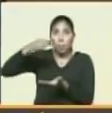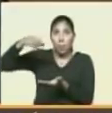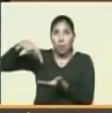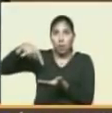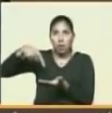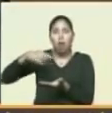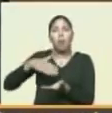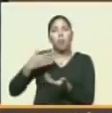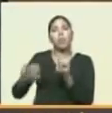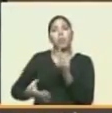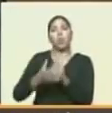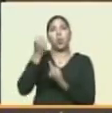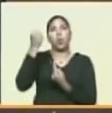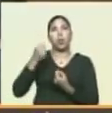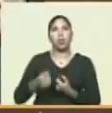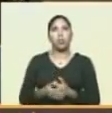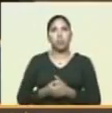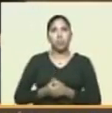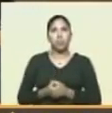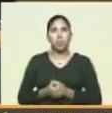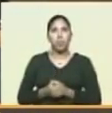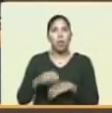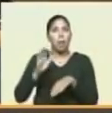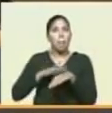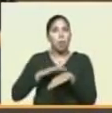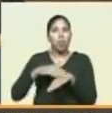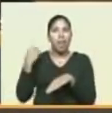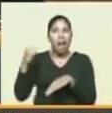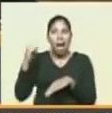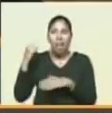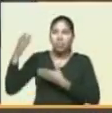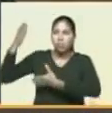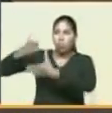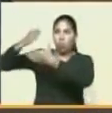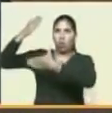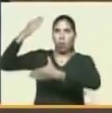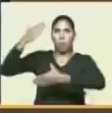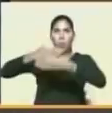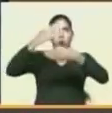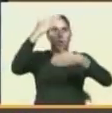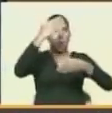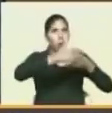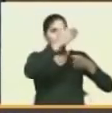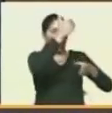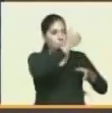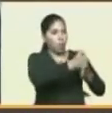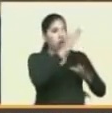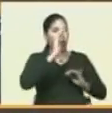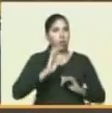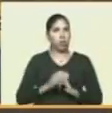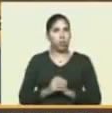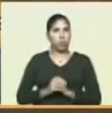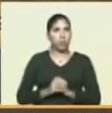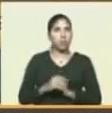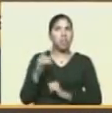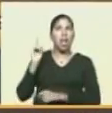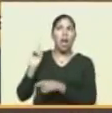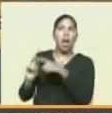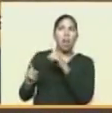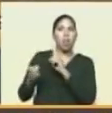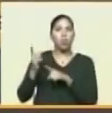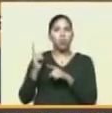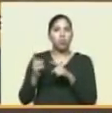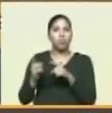adelante. Porque hay un bloqueo de algunos elementos que nos permiten ir a